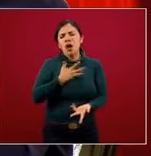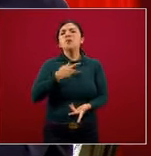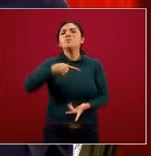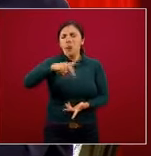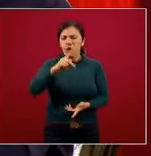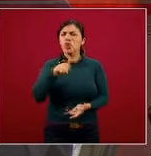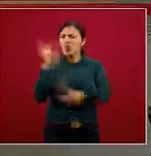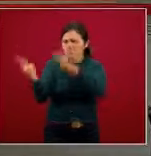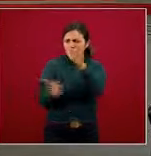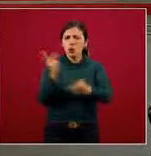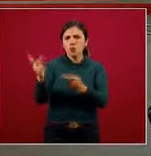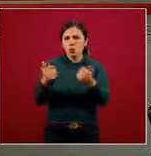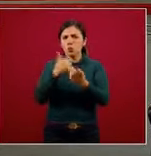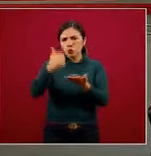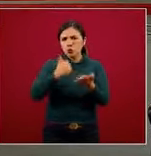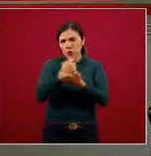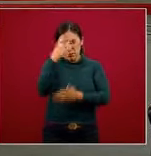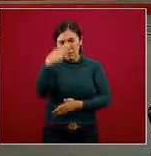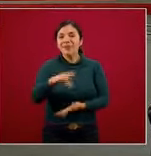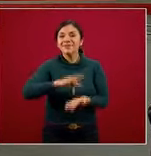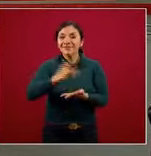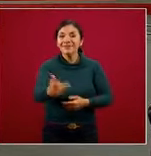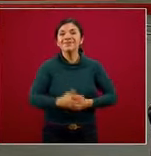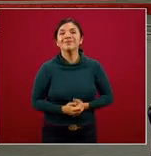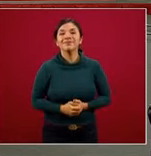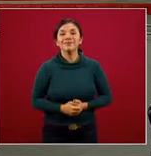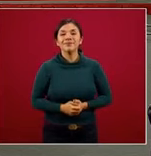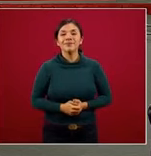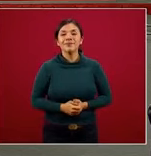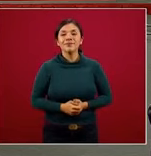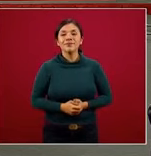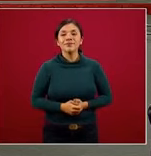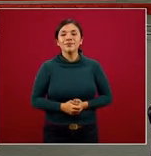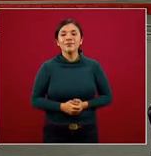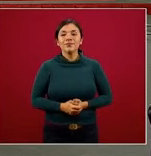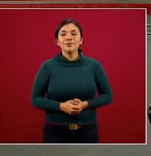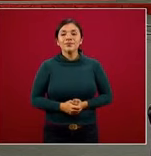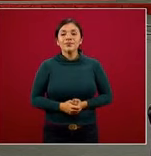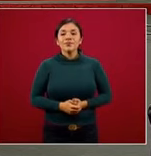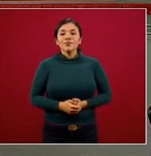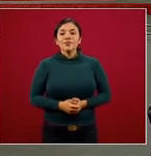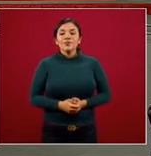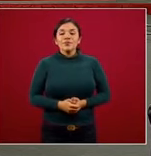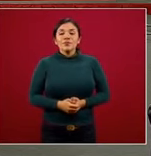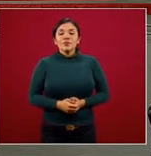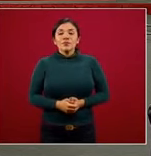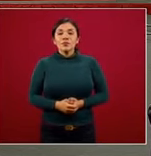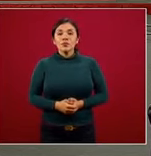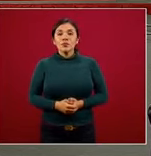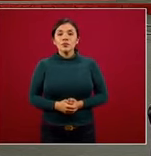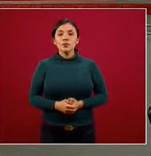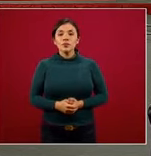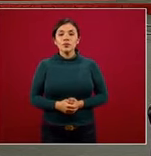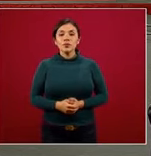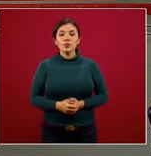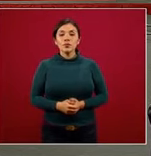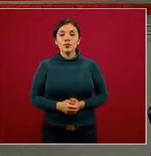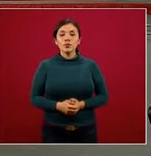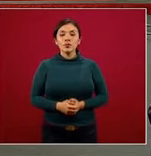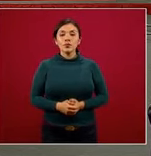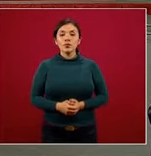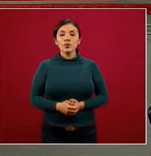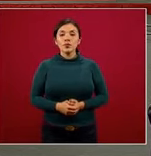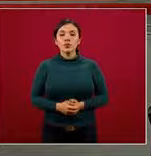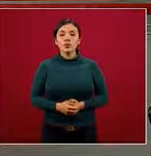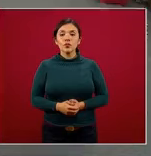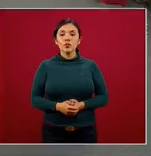comentaremos con la Ciudad de México. Gracias. Vamos a darle la palabra a Liliana Noble de Pulso Saludable, a usted, y nos regresamos aquí de este lado con el compañero de